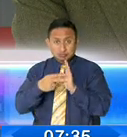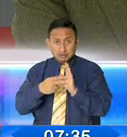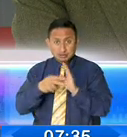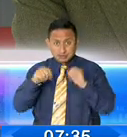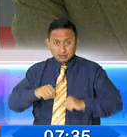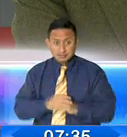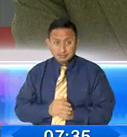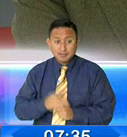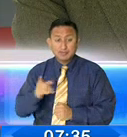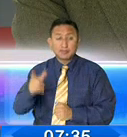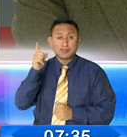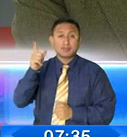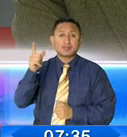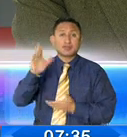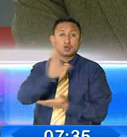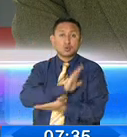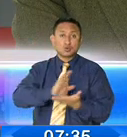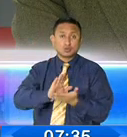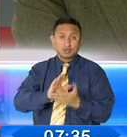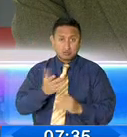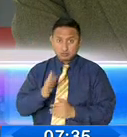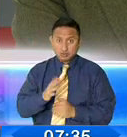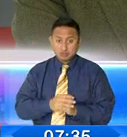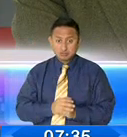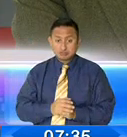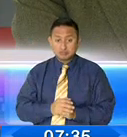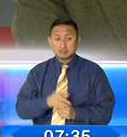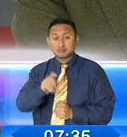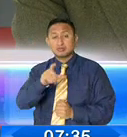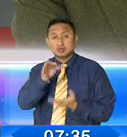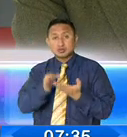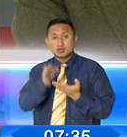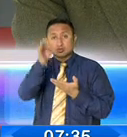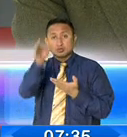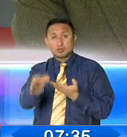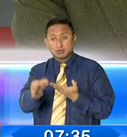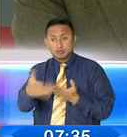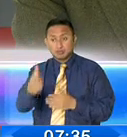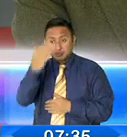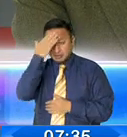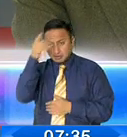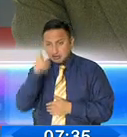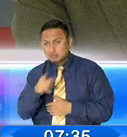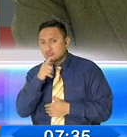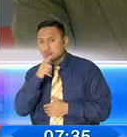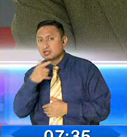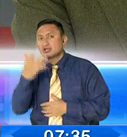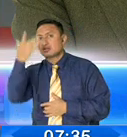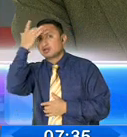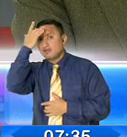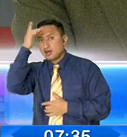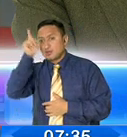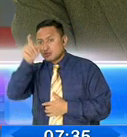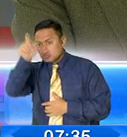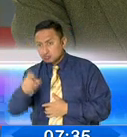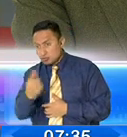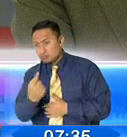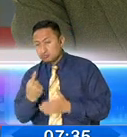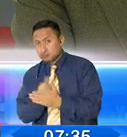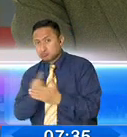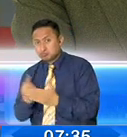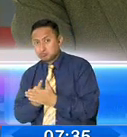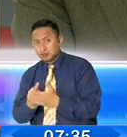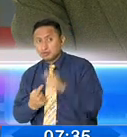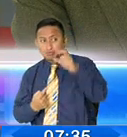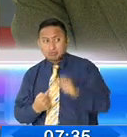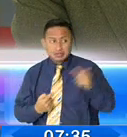nuestros líderes comunitarios, no activamos a nuestras parroquias para saber quién está contagiado, quién tiene que aislarse, quién está infectado, a